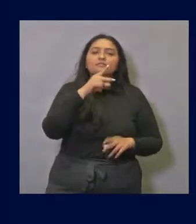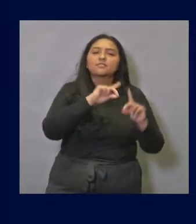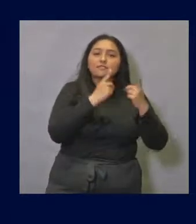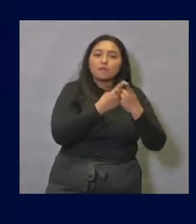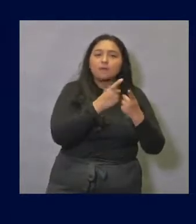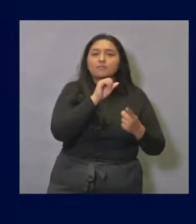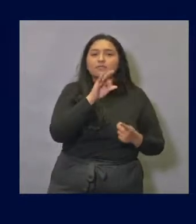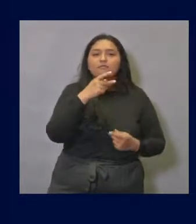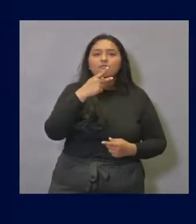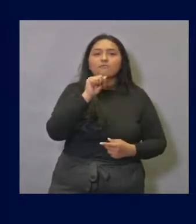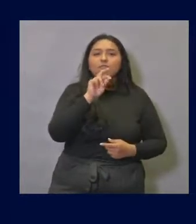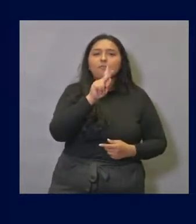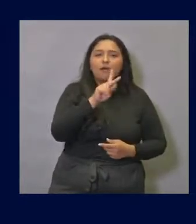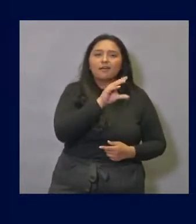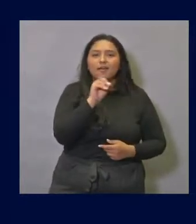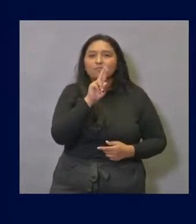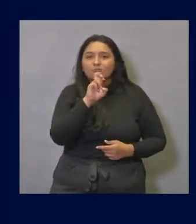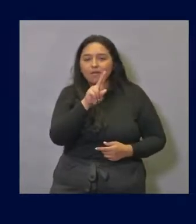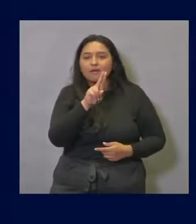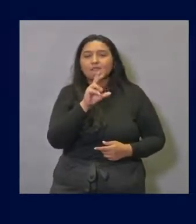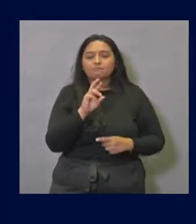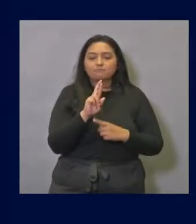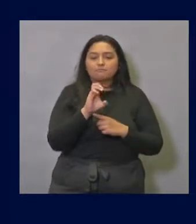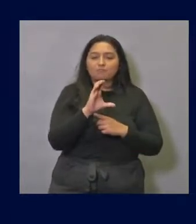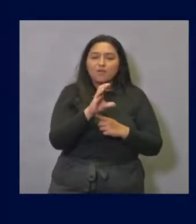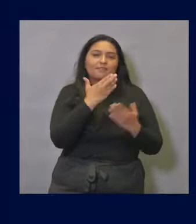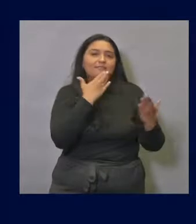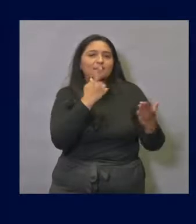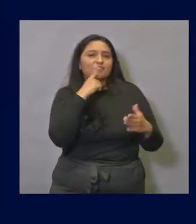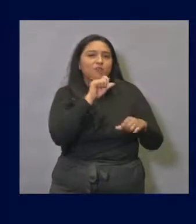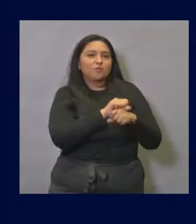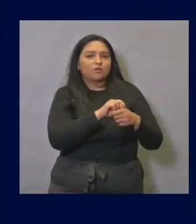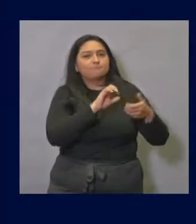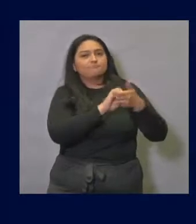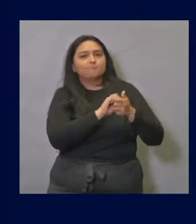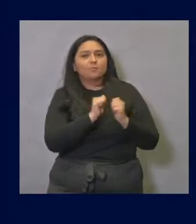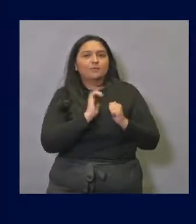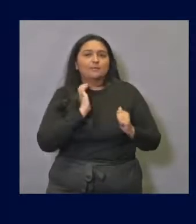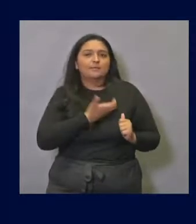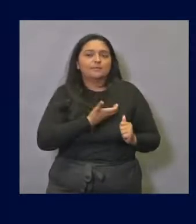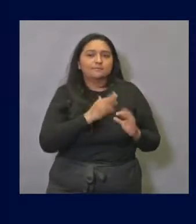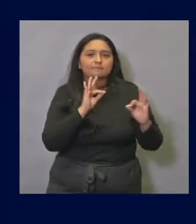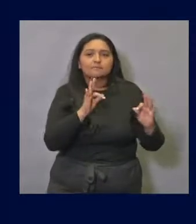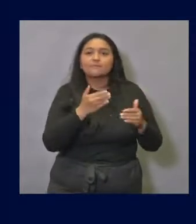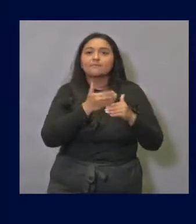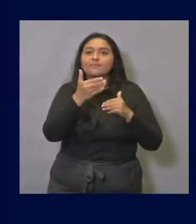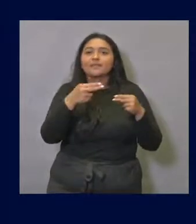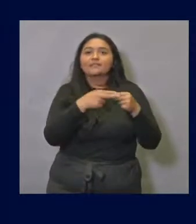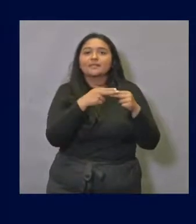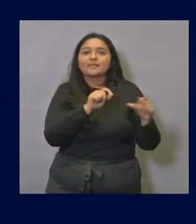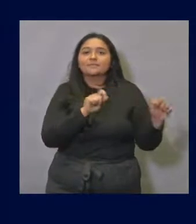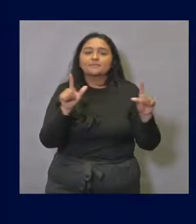Parques por trabajar con nosotros. Next slide, please.